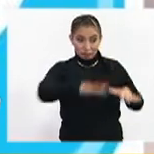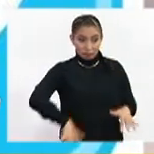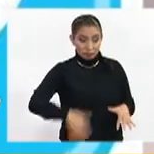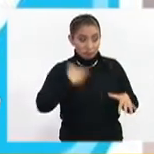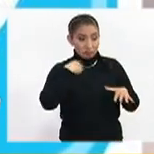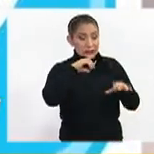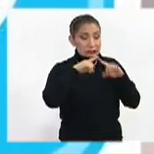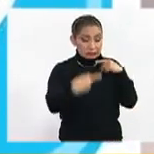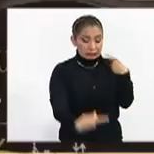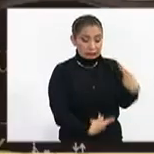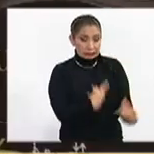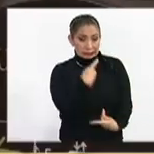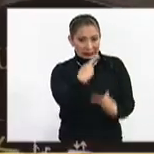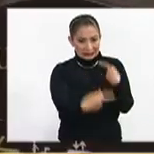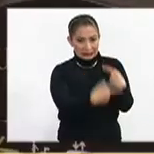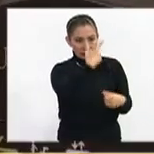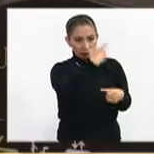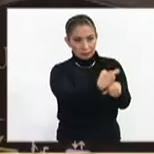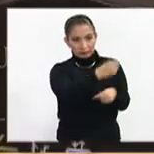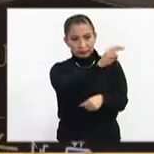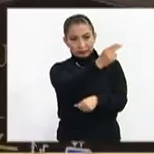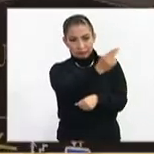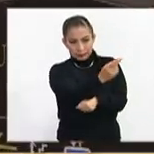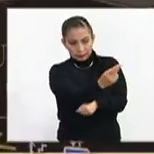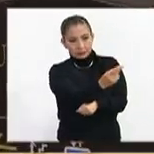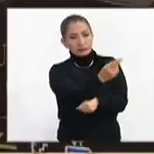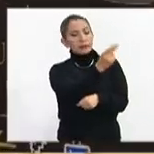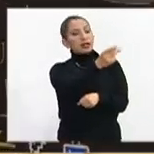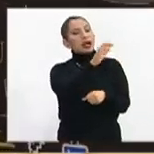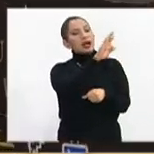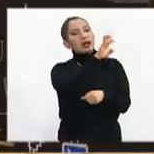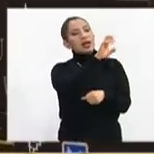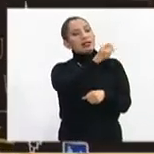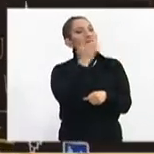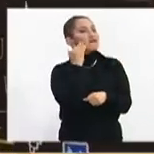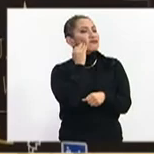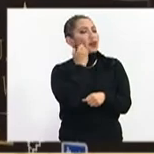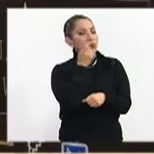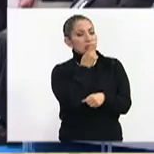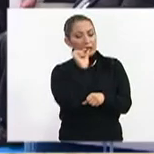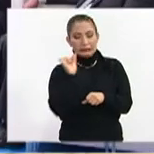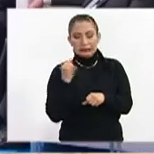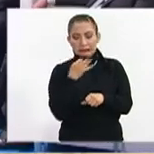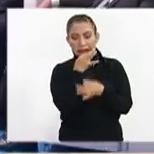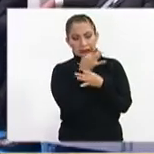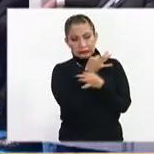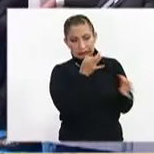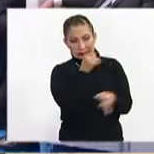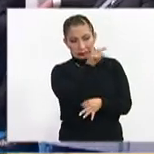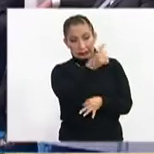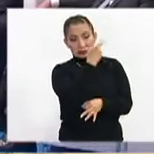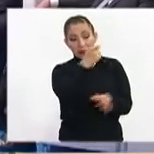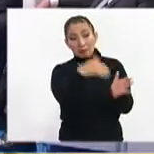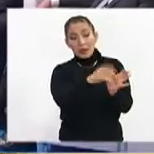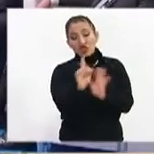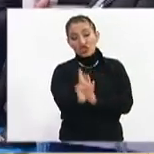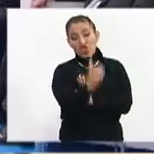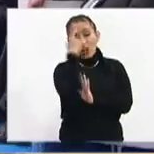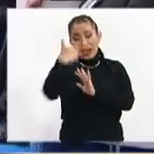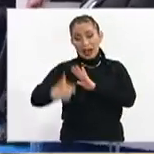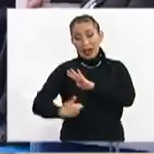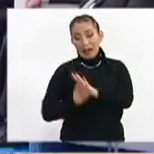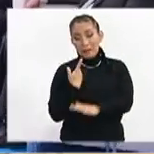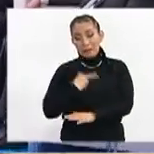pública en el 1 de noviembre. La red social Facebook reveló recientemente que por $100,000